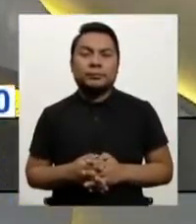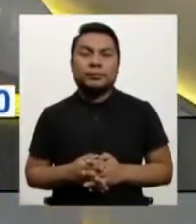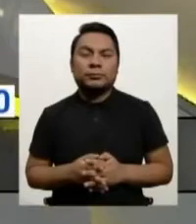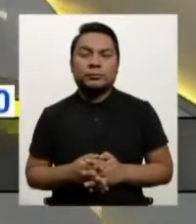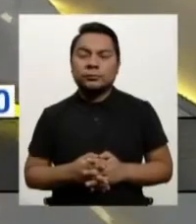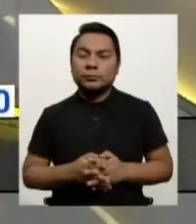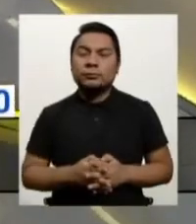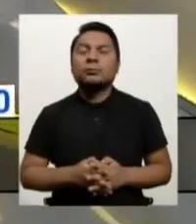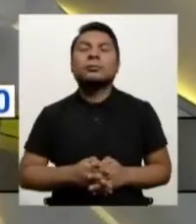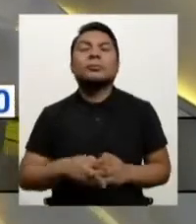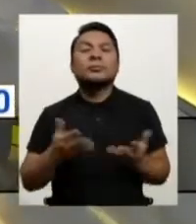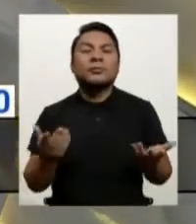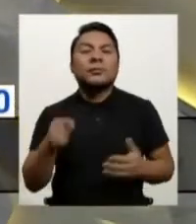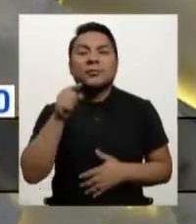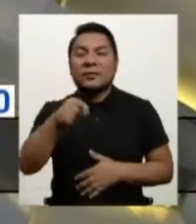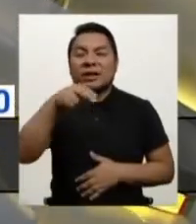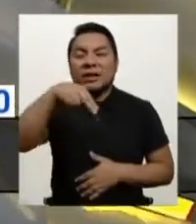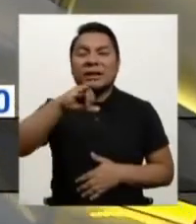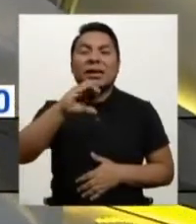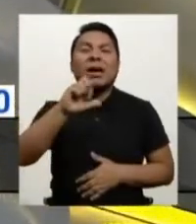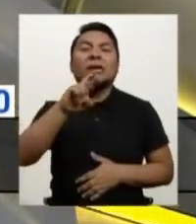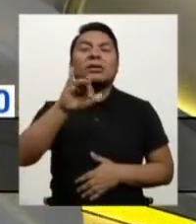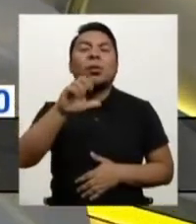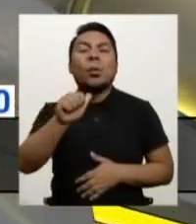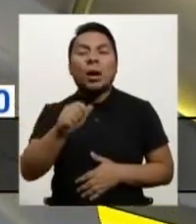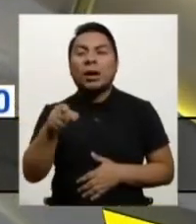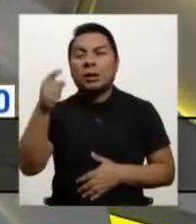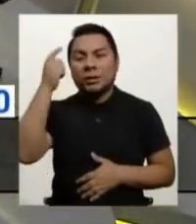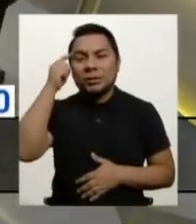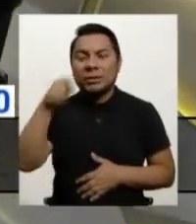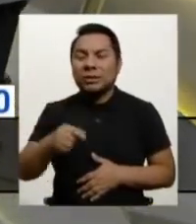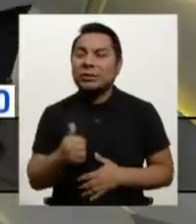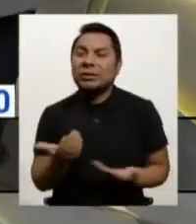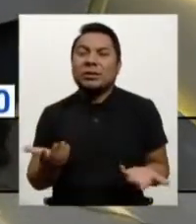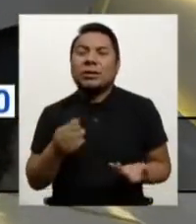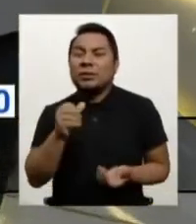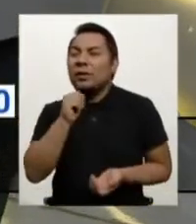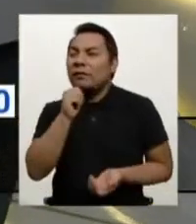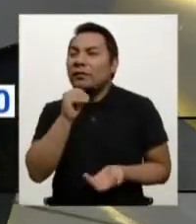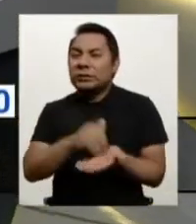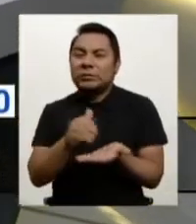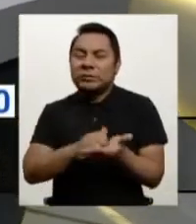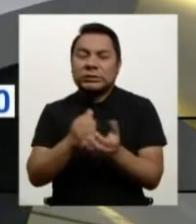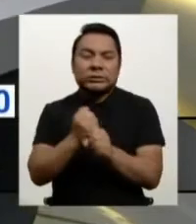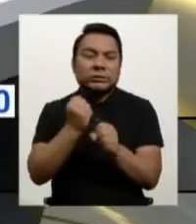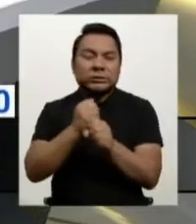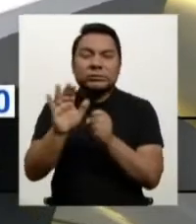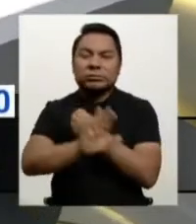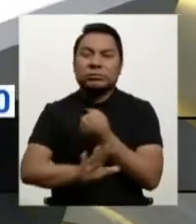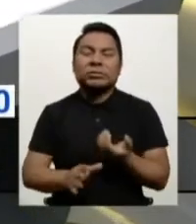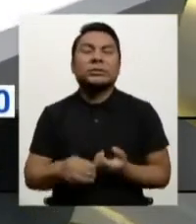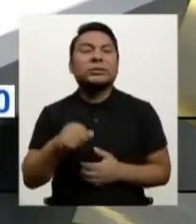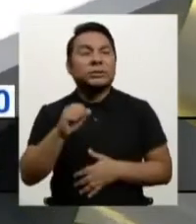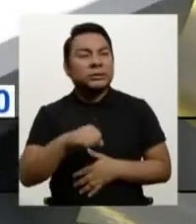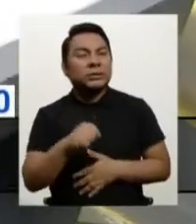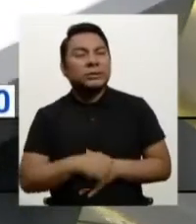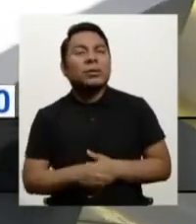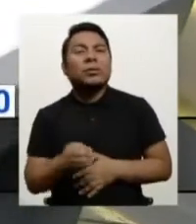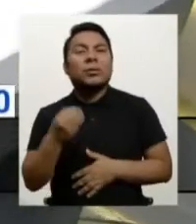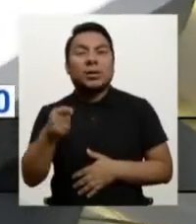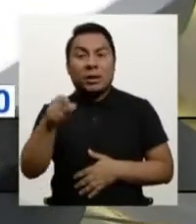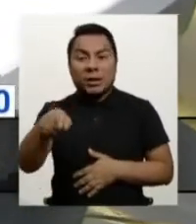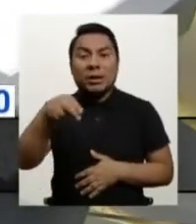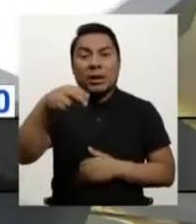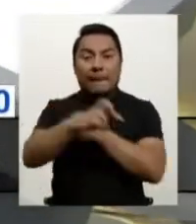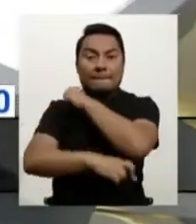Bueno, este era un caso singular, el de Nicaragua. Se oponían porque lo consideraban insuficiente. Sí, pues es una cosa curiosa. A pesar de que